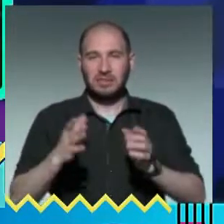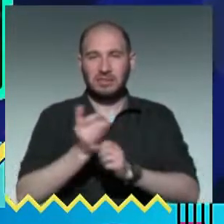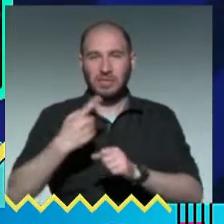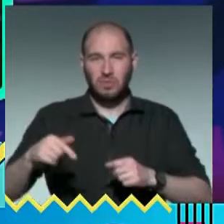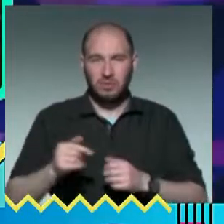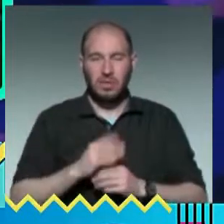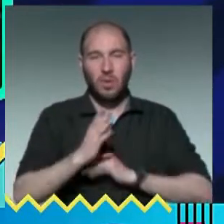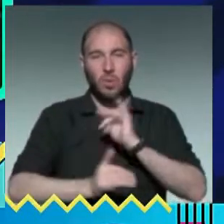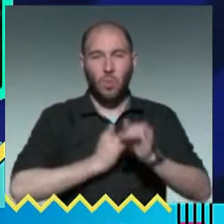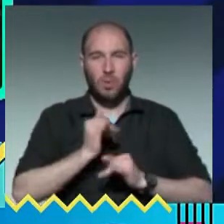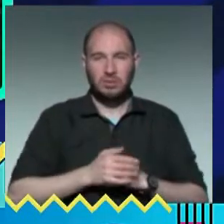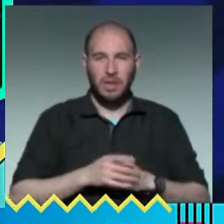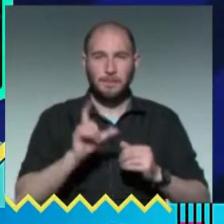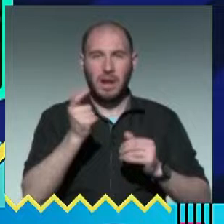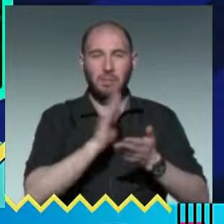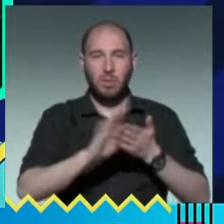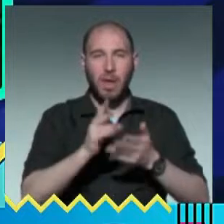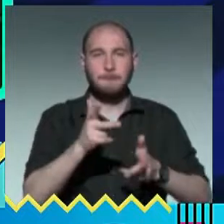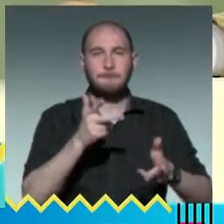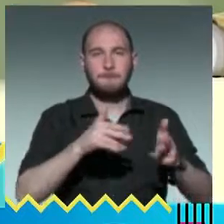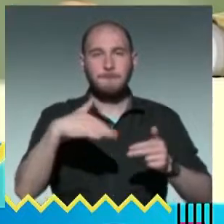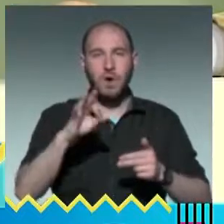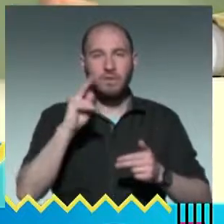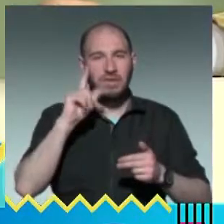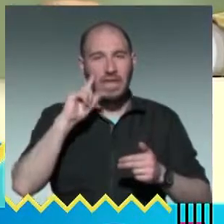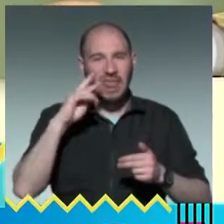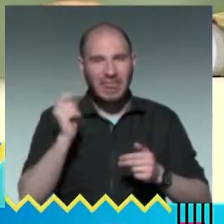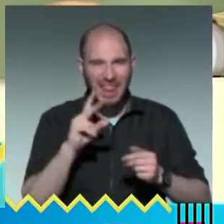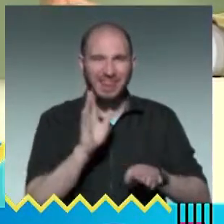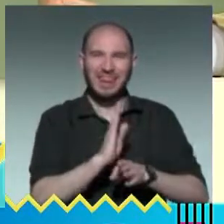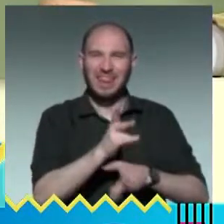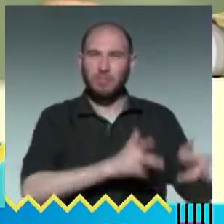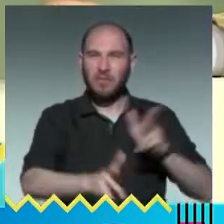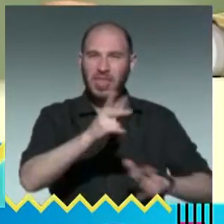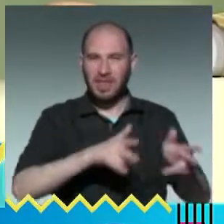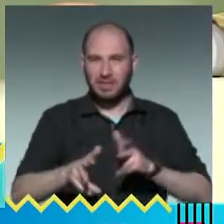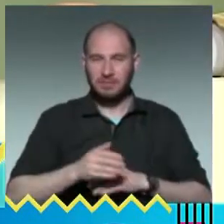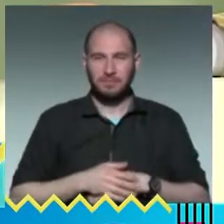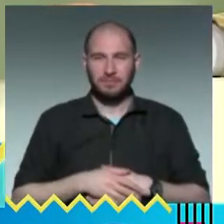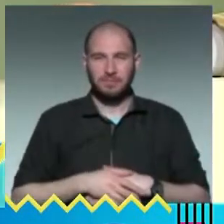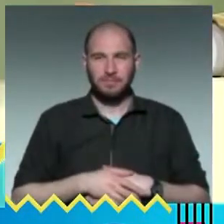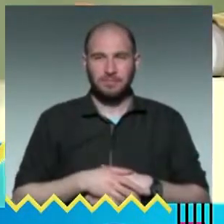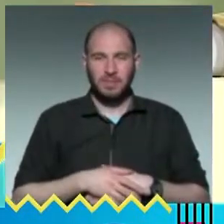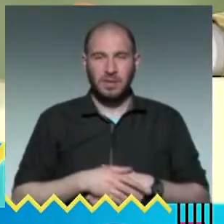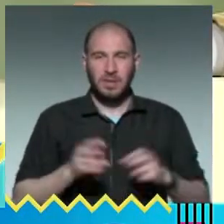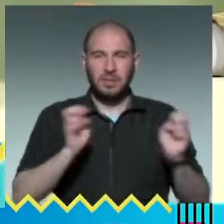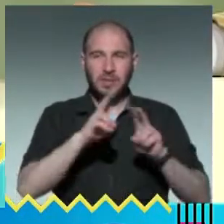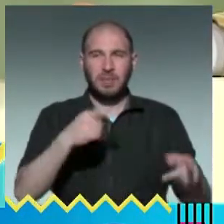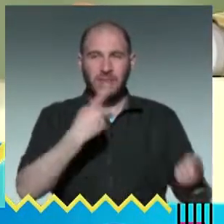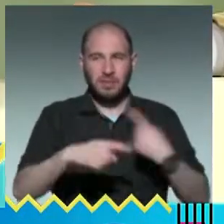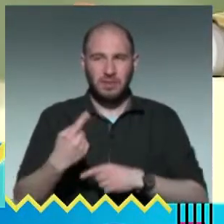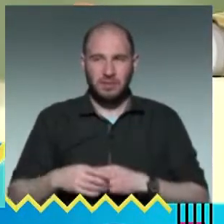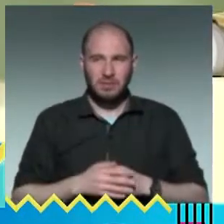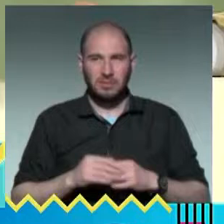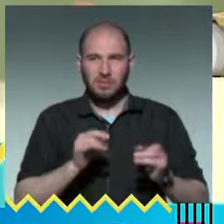transporte, hablando ya con un nuevo concepto de la movilidad. Y más allá de los distintos temas que pueden haber sido